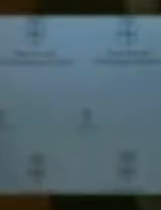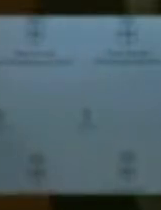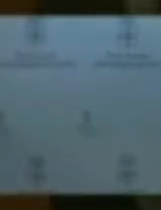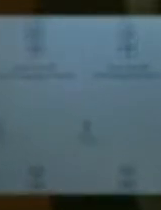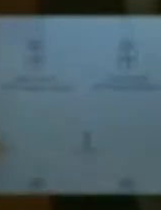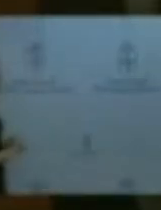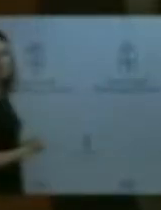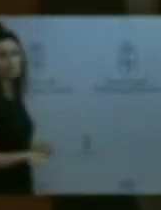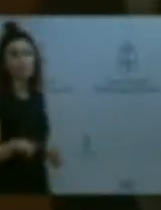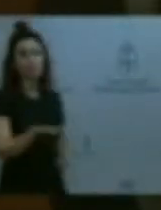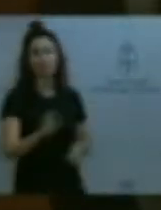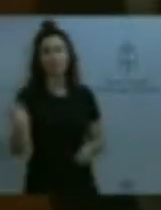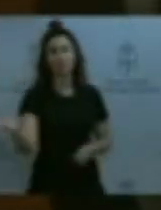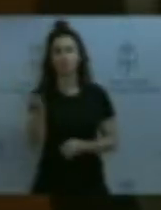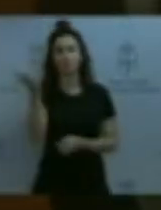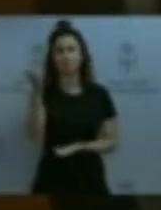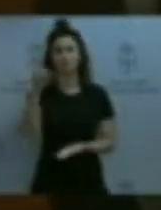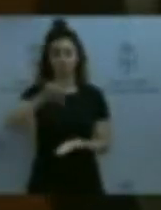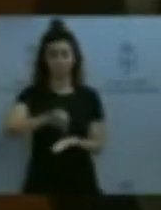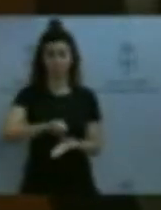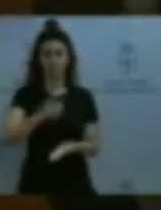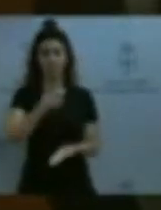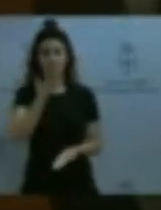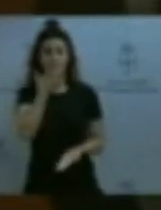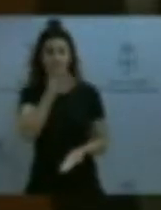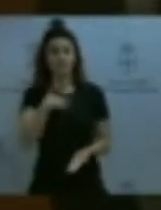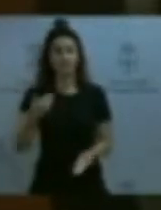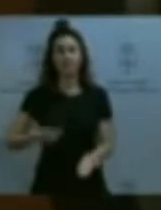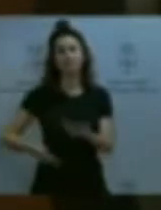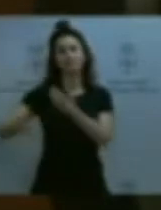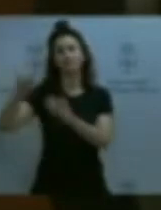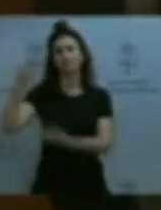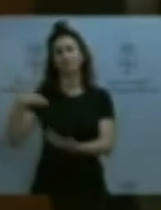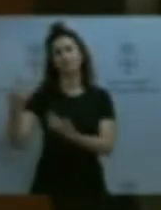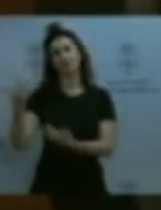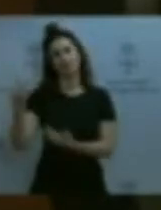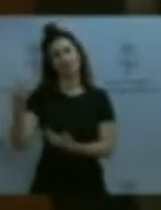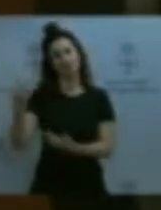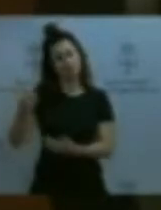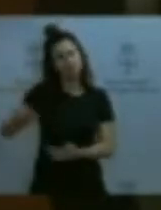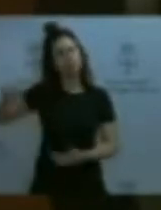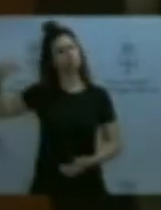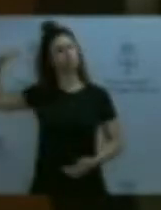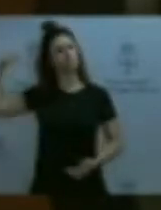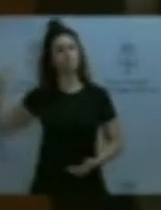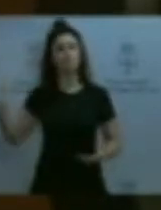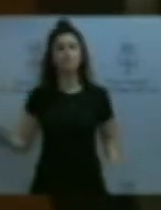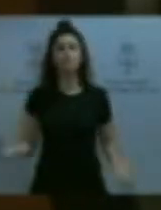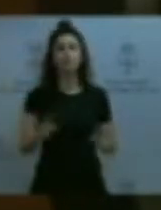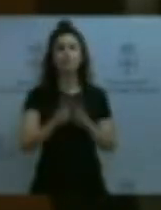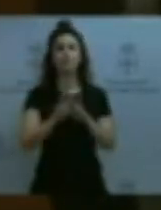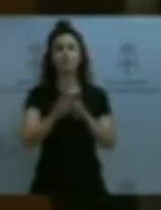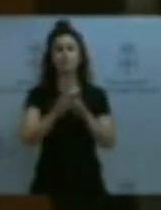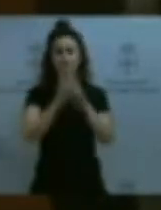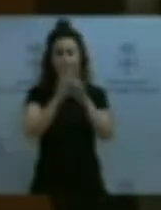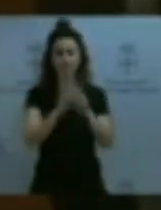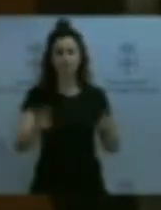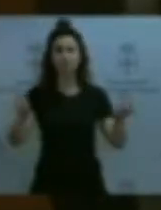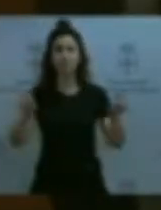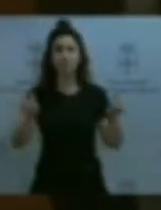memoria remonte sé mucho más mire hay una cuestión que a usted aunque no le gusta reconocerla y entiendo que